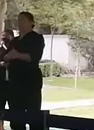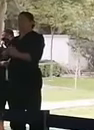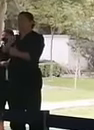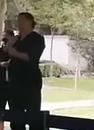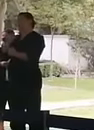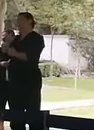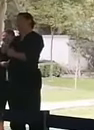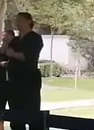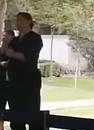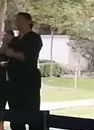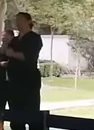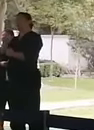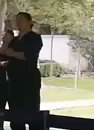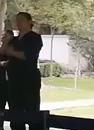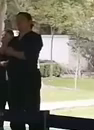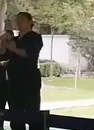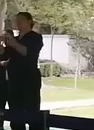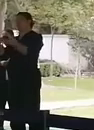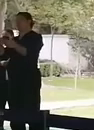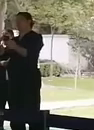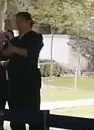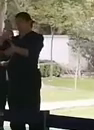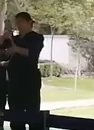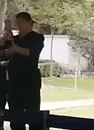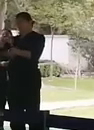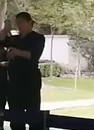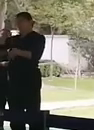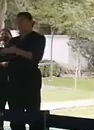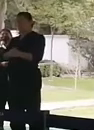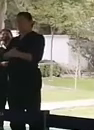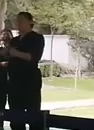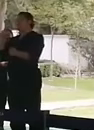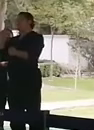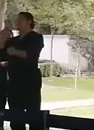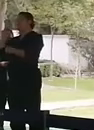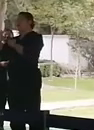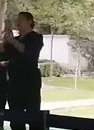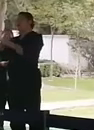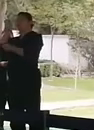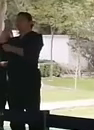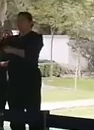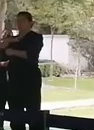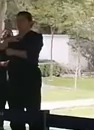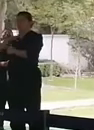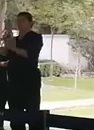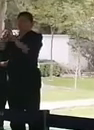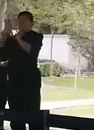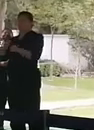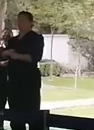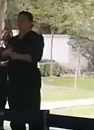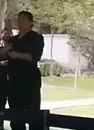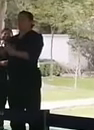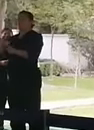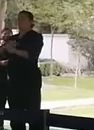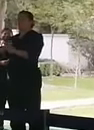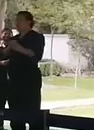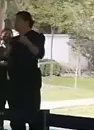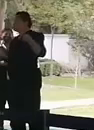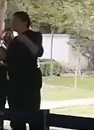ya tiene una vigencia de 20 años, ¿qué ventajas podría tener Tlaxcala para las exportaciones y beneficiar a su gente?